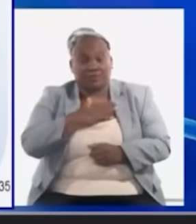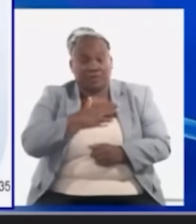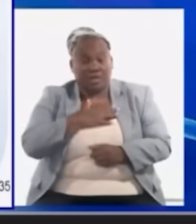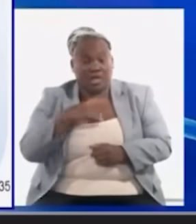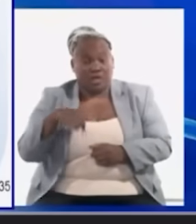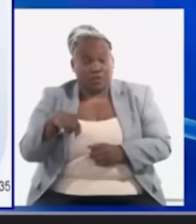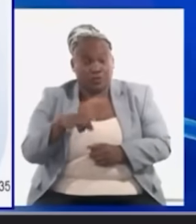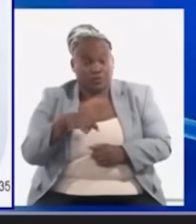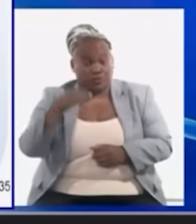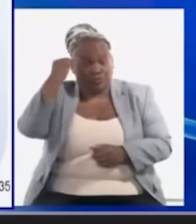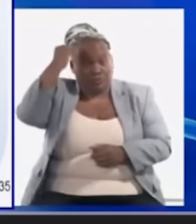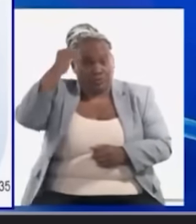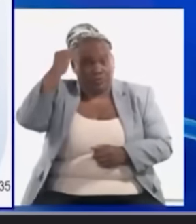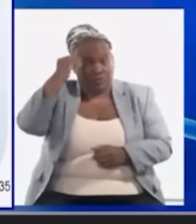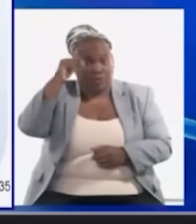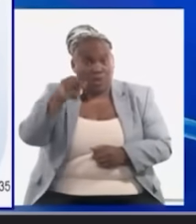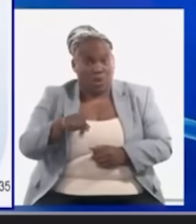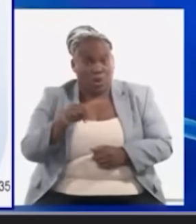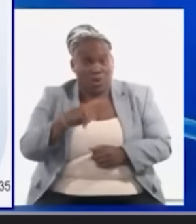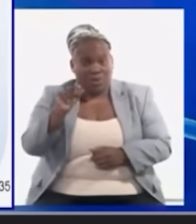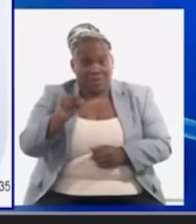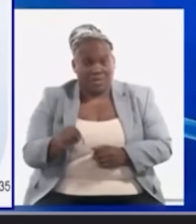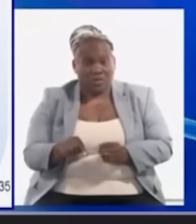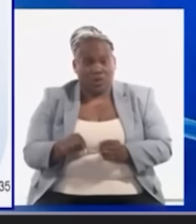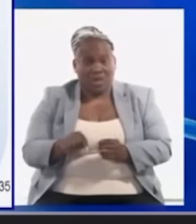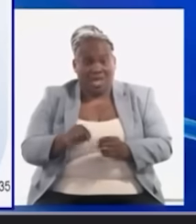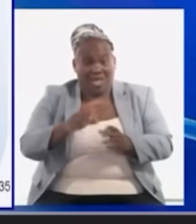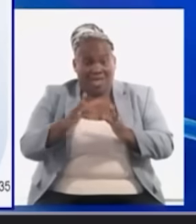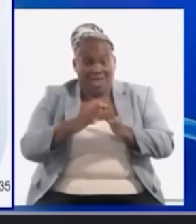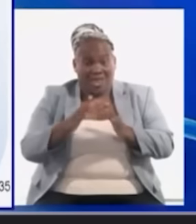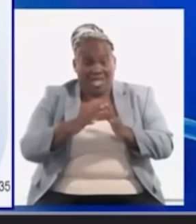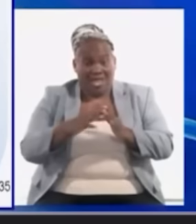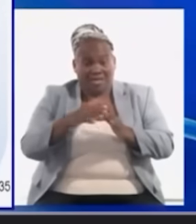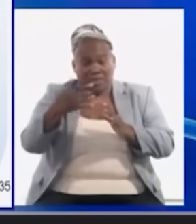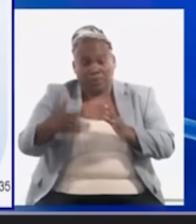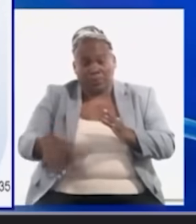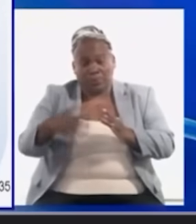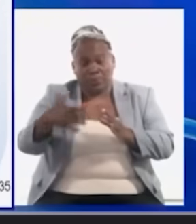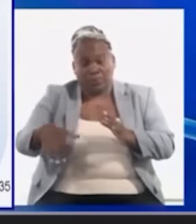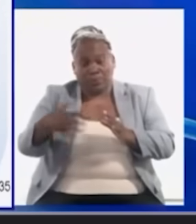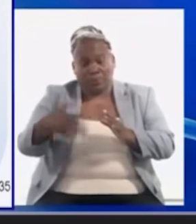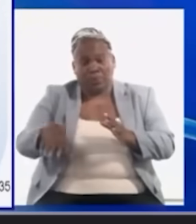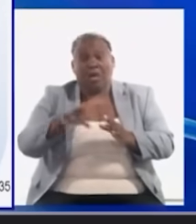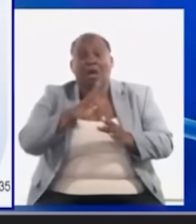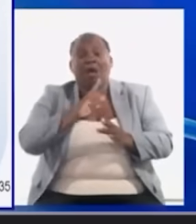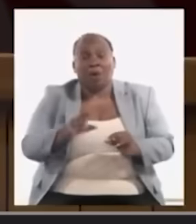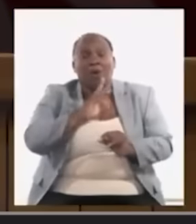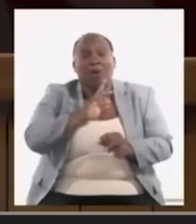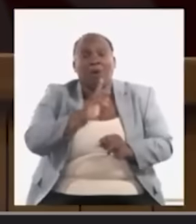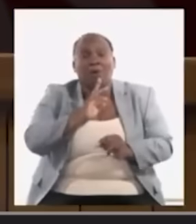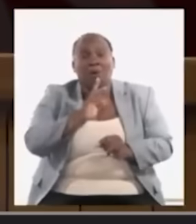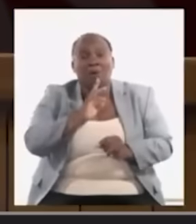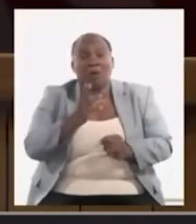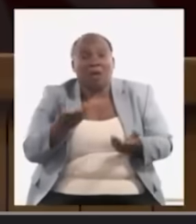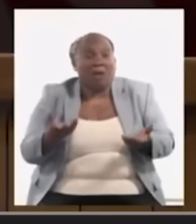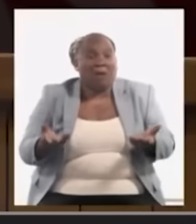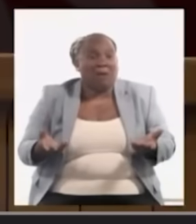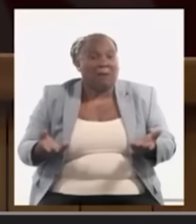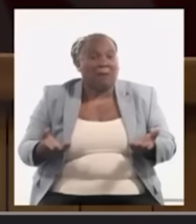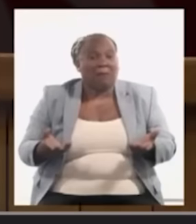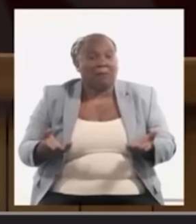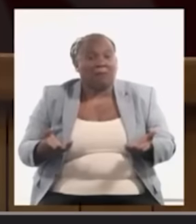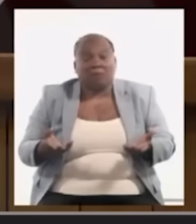incremento. Hoy el que tenga un salidero en la taza del baño, es tan poco lo que cuesta el agua que no sale a ver cómo la